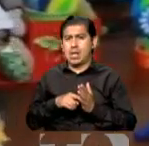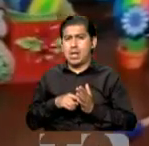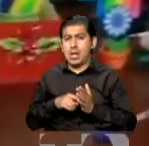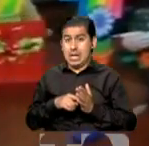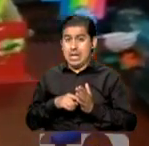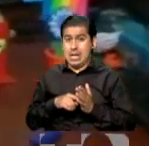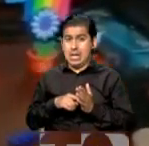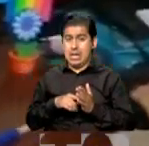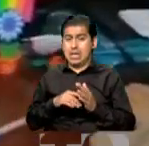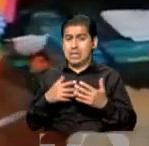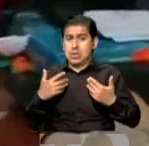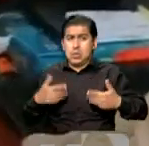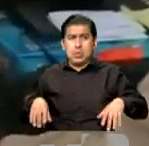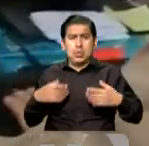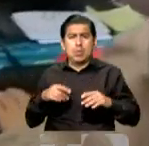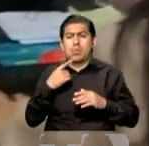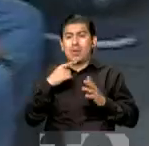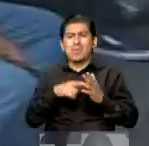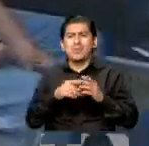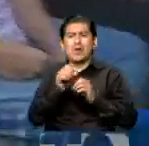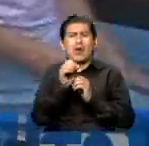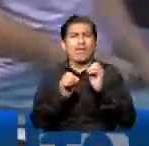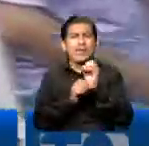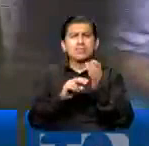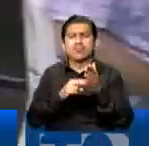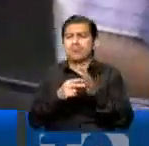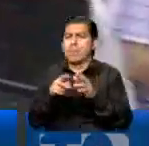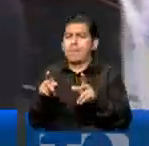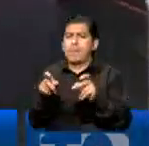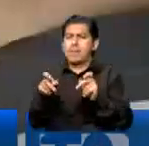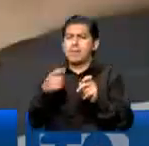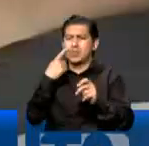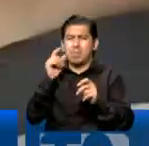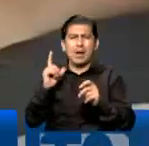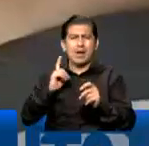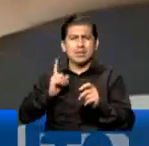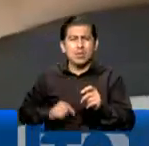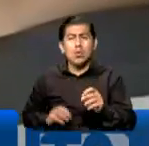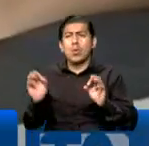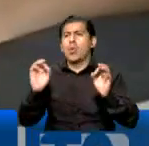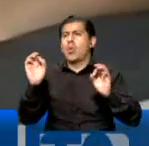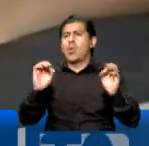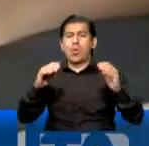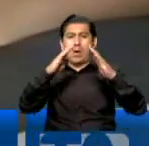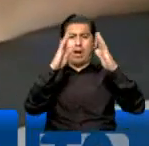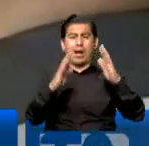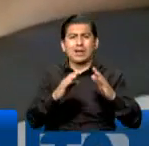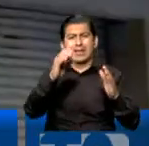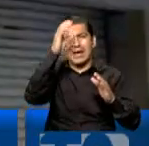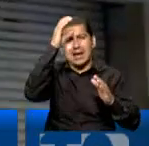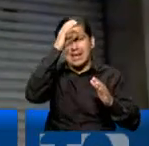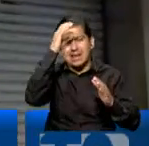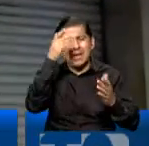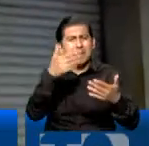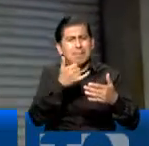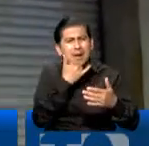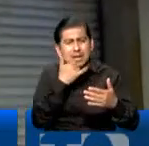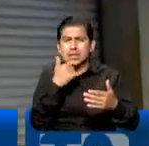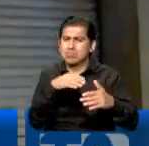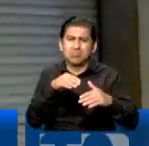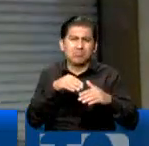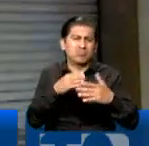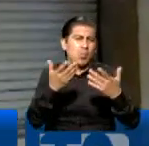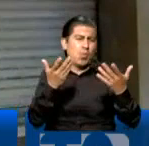de asuntos tan delicados como el de dar permisos de funcionamiento a centros de salud o clausurarlos si incumplen con las normas, aseguran